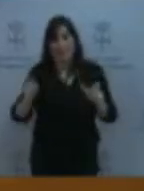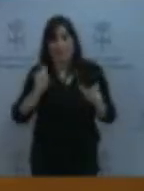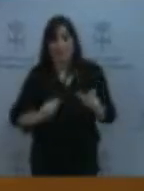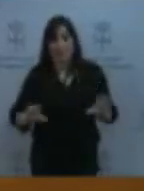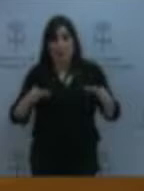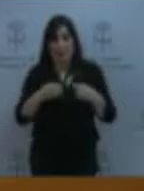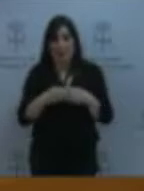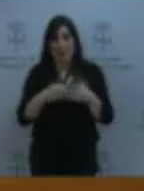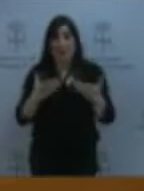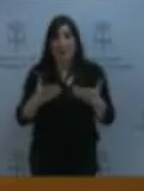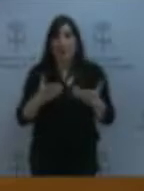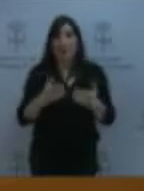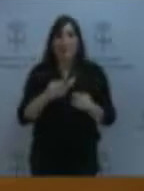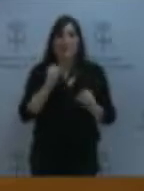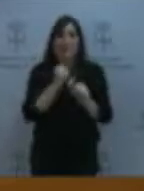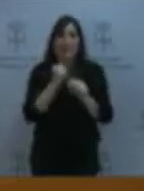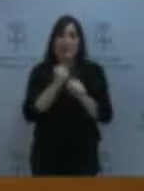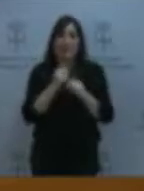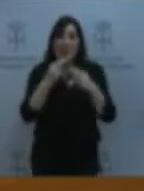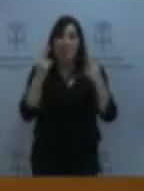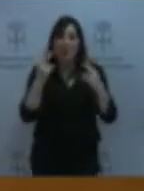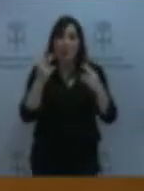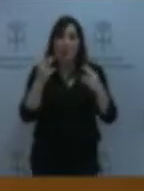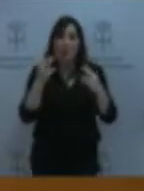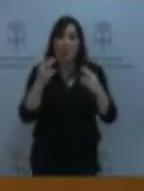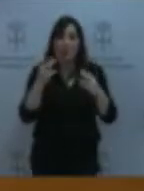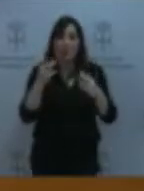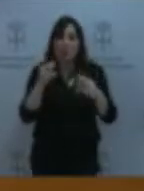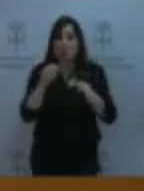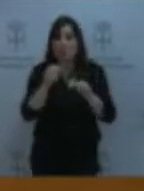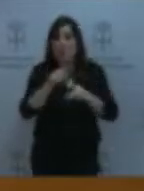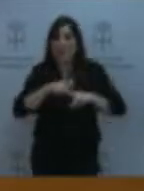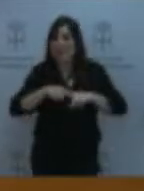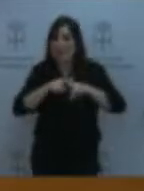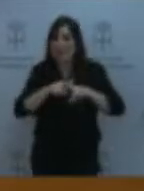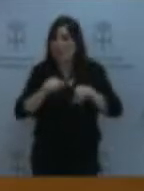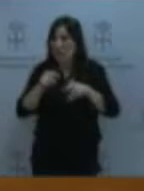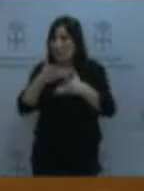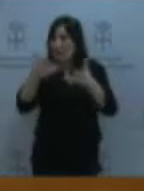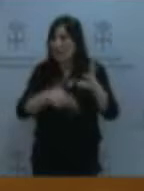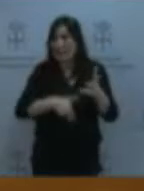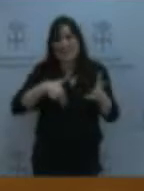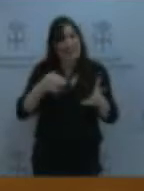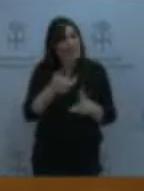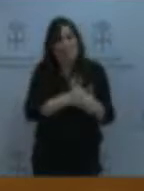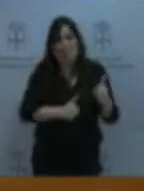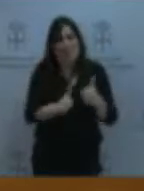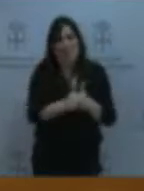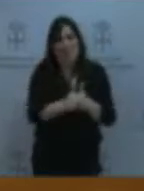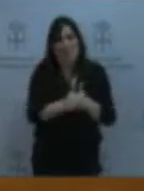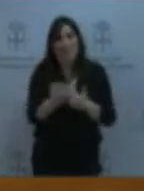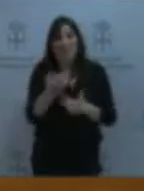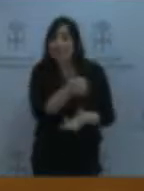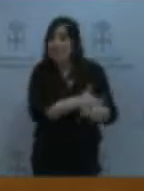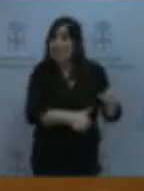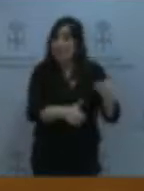como el reparto del empleo en general. Consideramos que debe ser también una prioridad y debe ser una prioridad aplicable en Asturias, porque el empleo público también